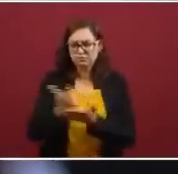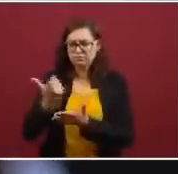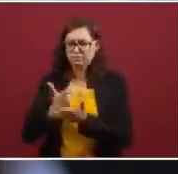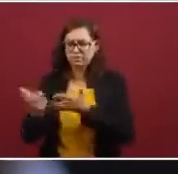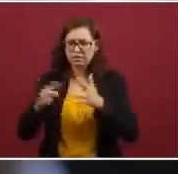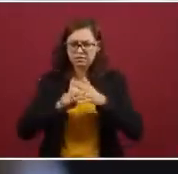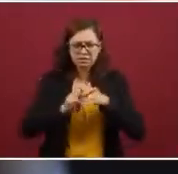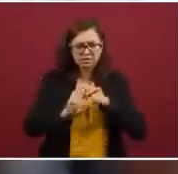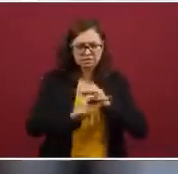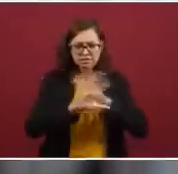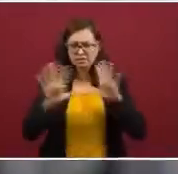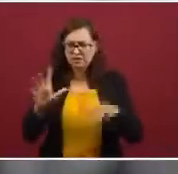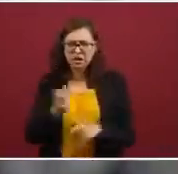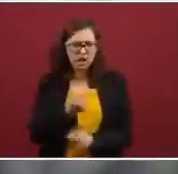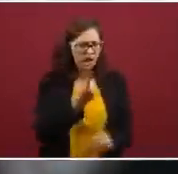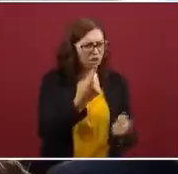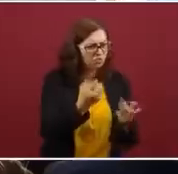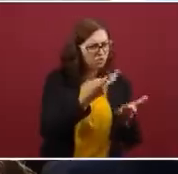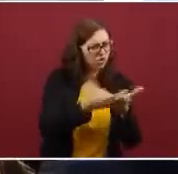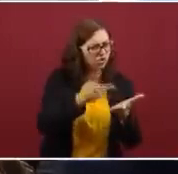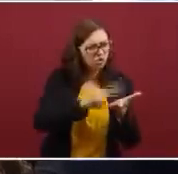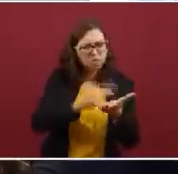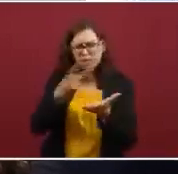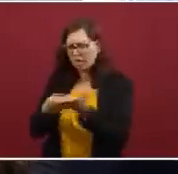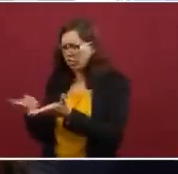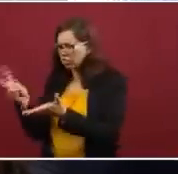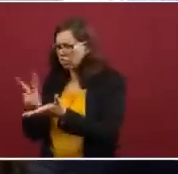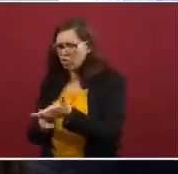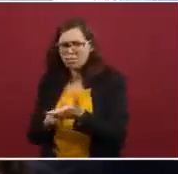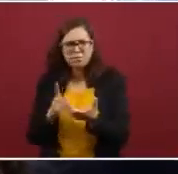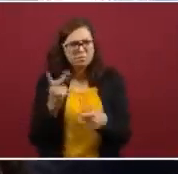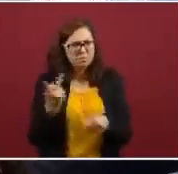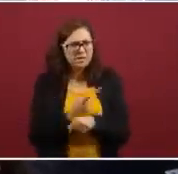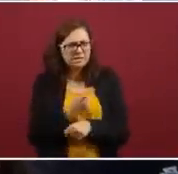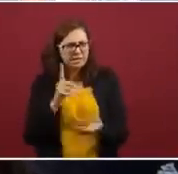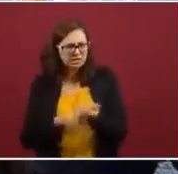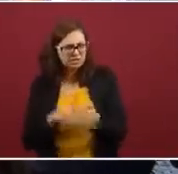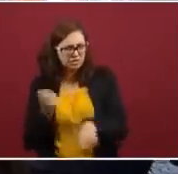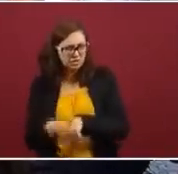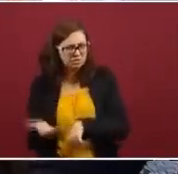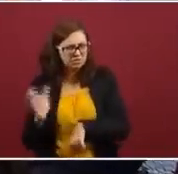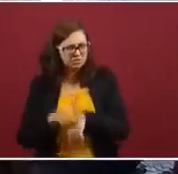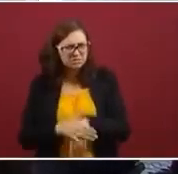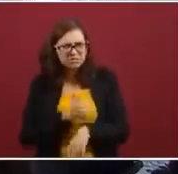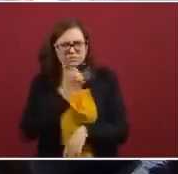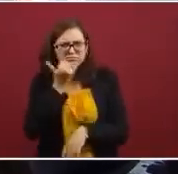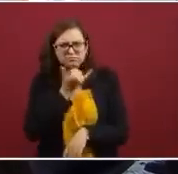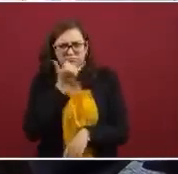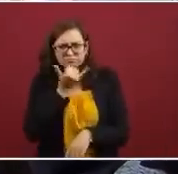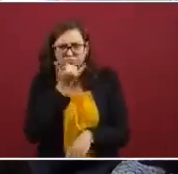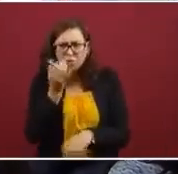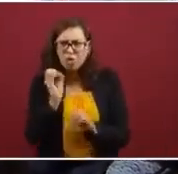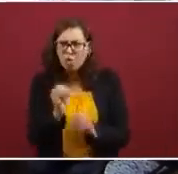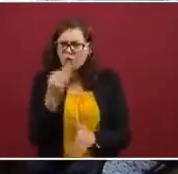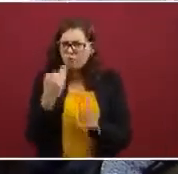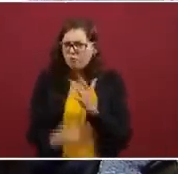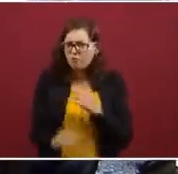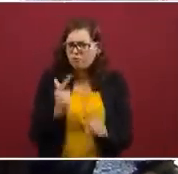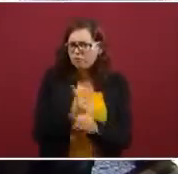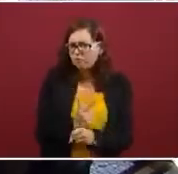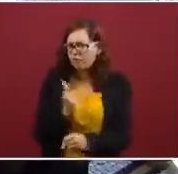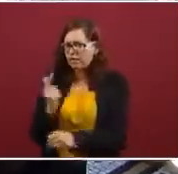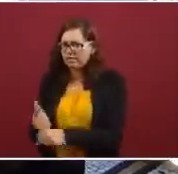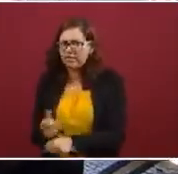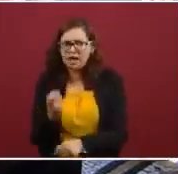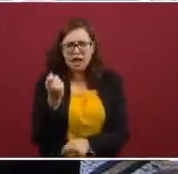con dobles puestos. No sé si tengan algún proceso administrativo o no se han detectado aún todavía esas plazas